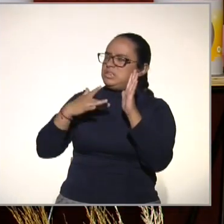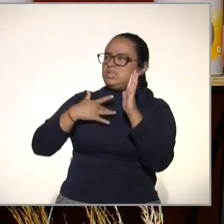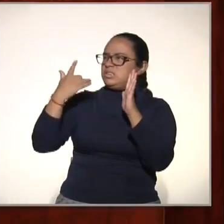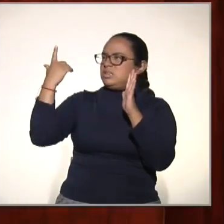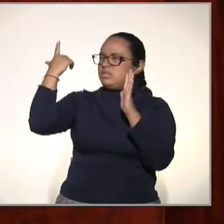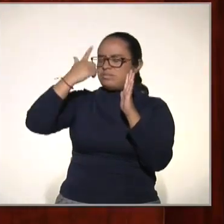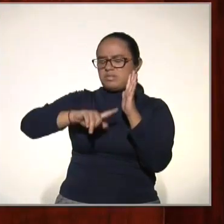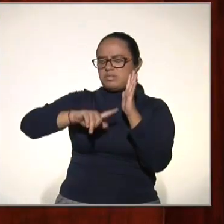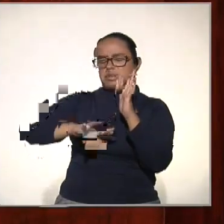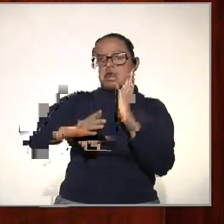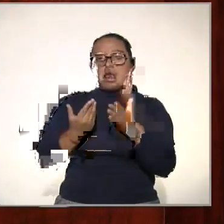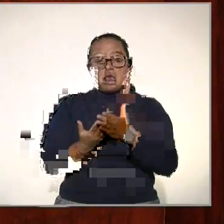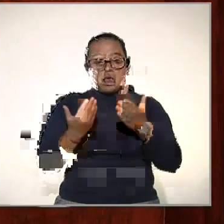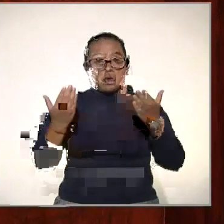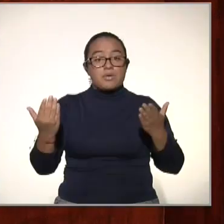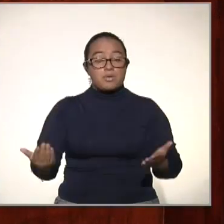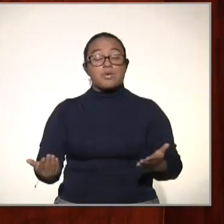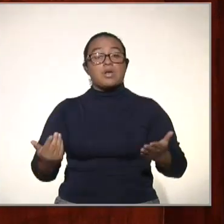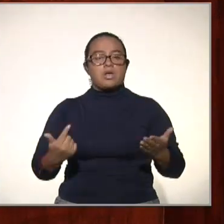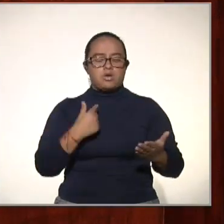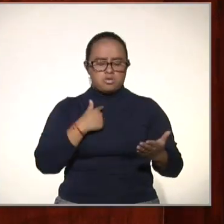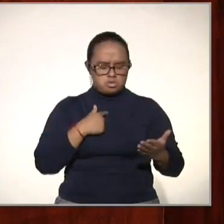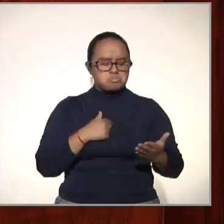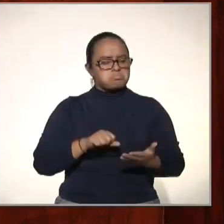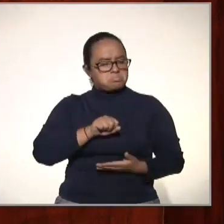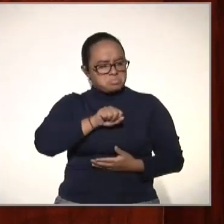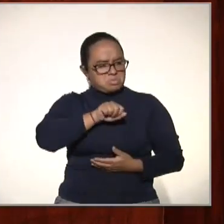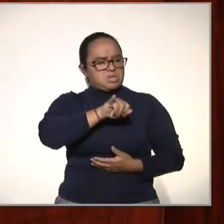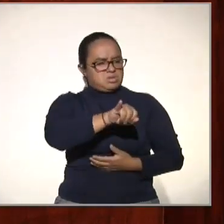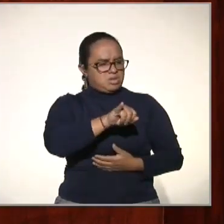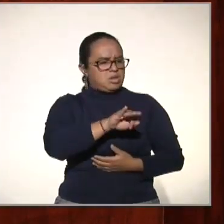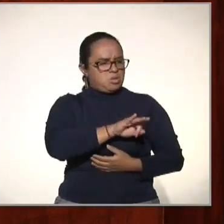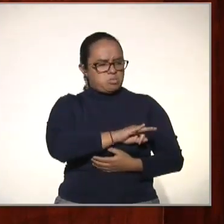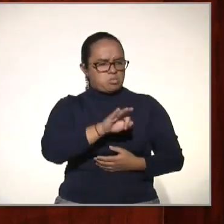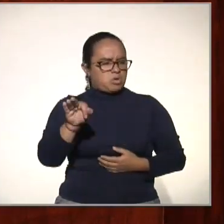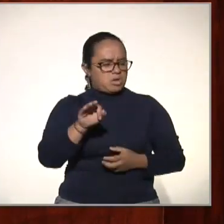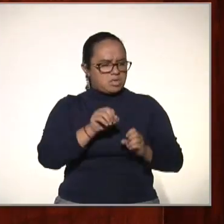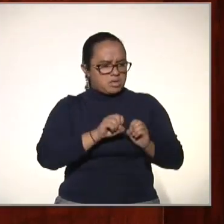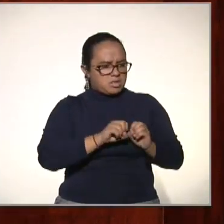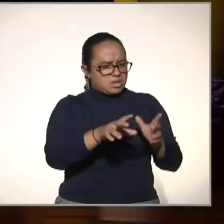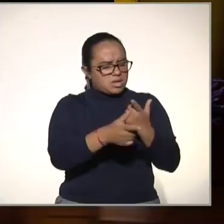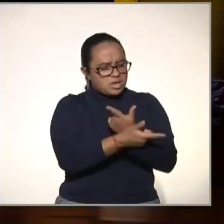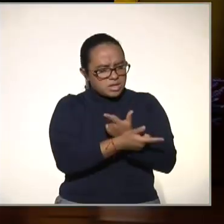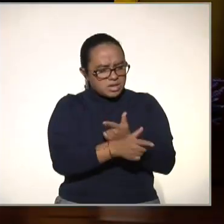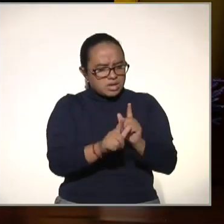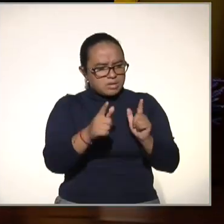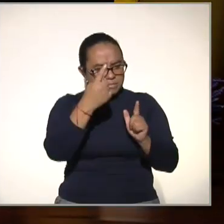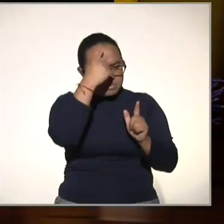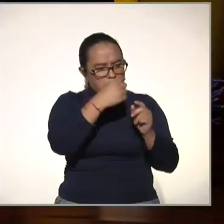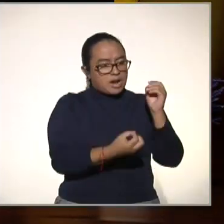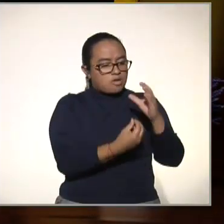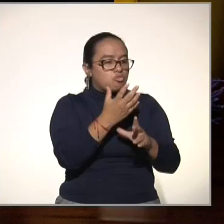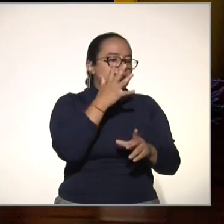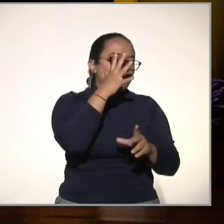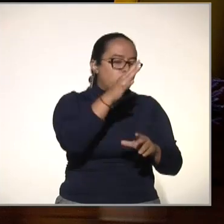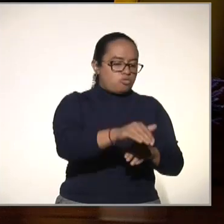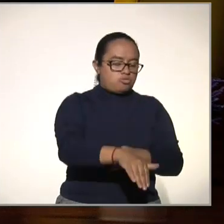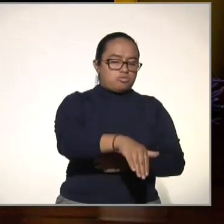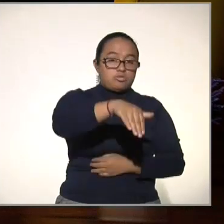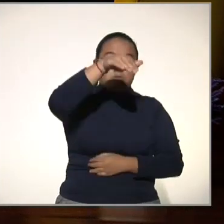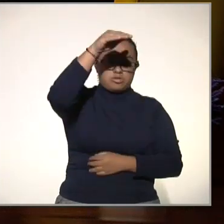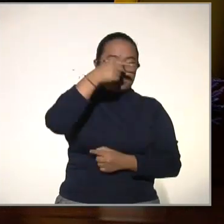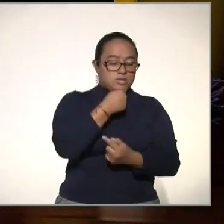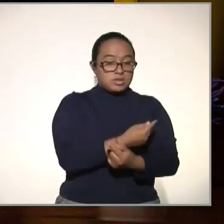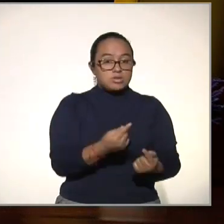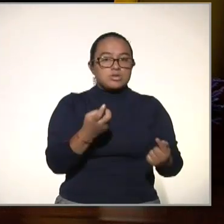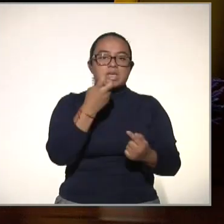o sexoafectivos, y en ese proceso nos permitamos otras formas de ser referentes para las nuevas generaciones, a mí me parece que